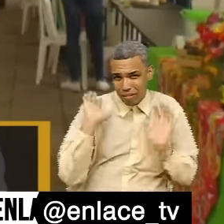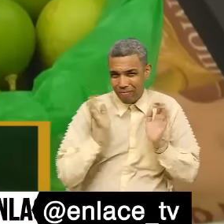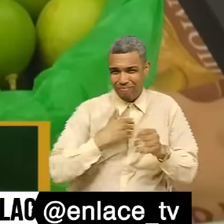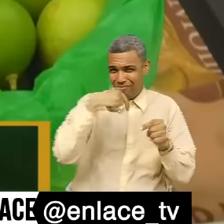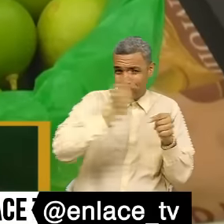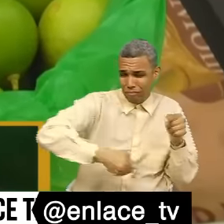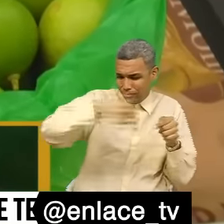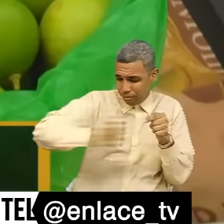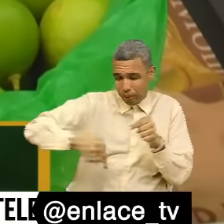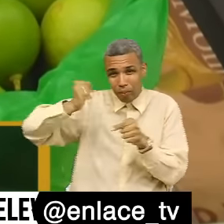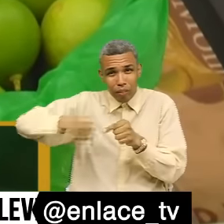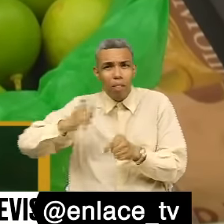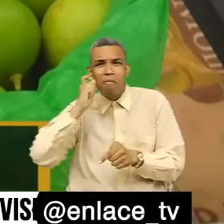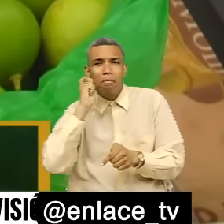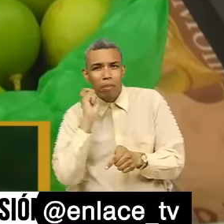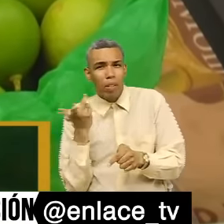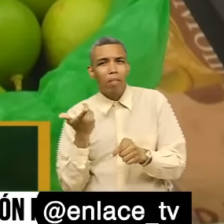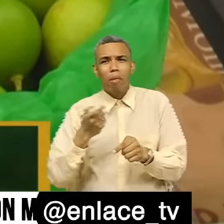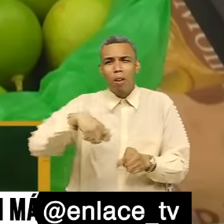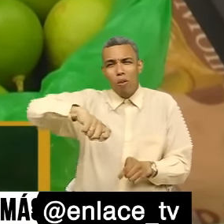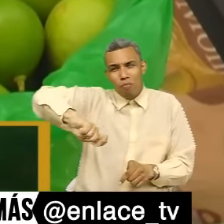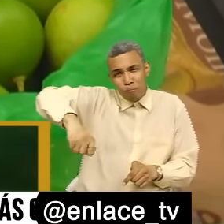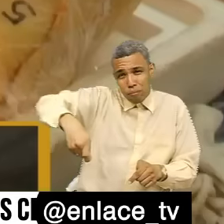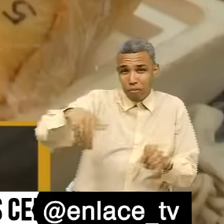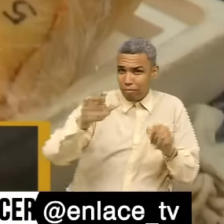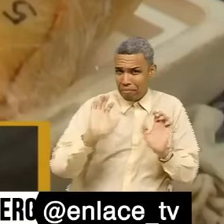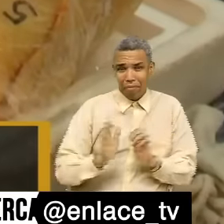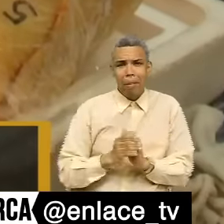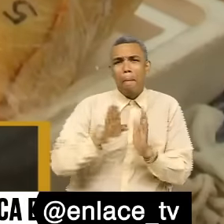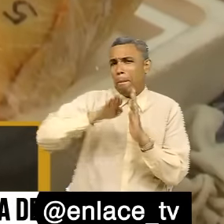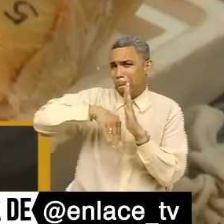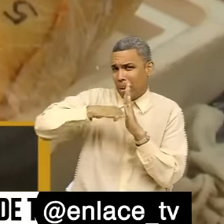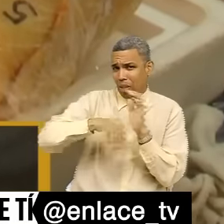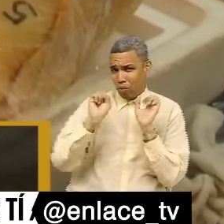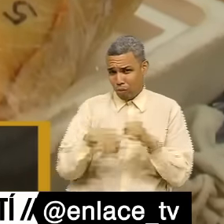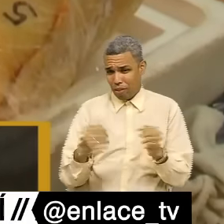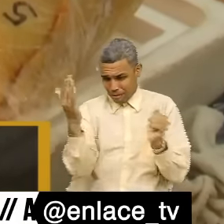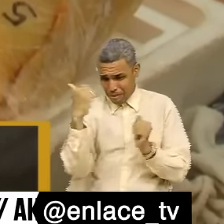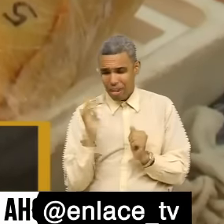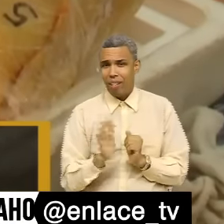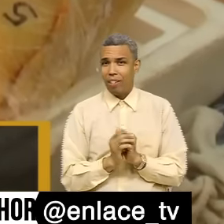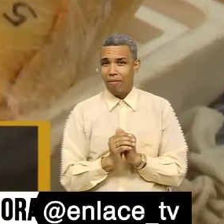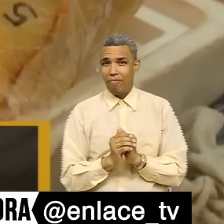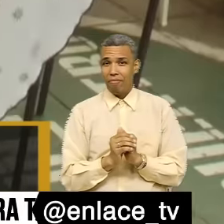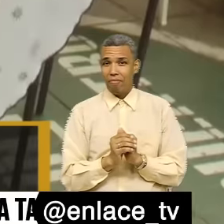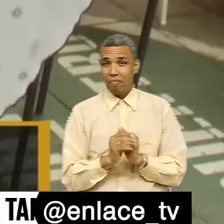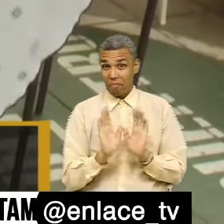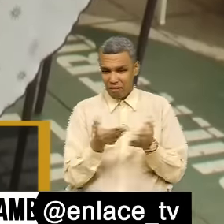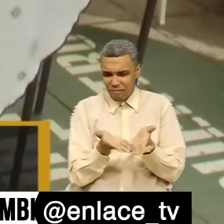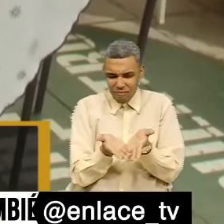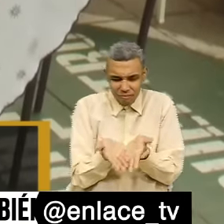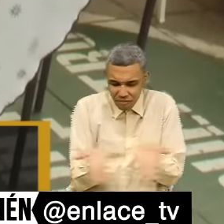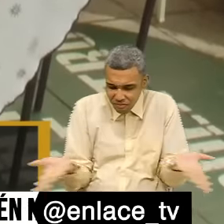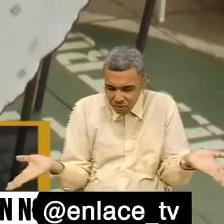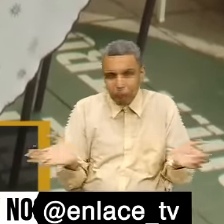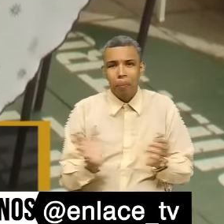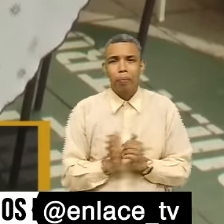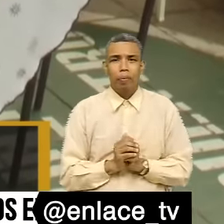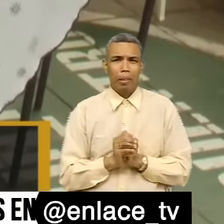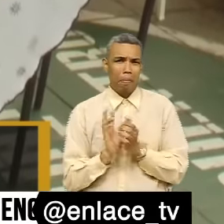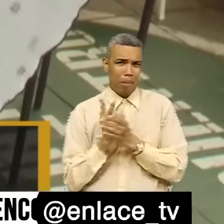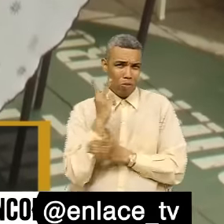recién cosechados, sin intermediarios, a costos, a unos cómodos precios que pueden favorecer la